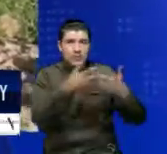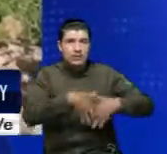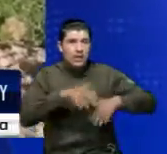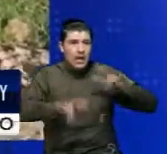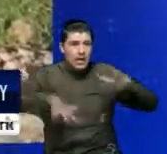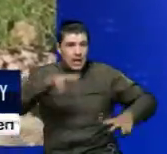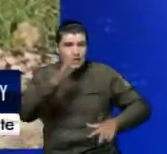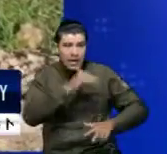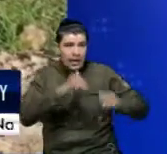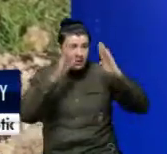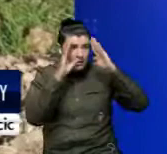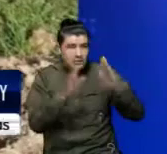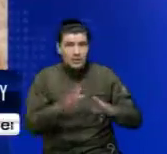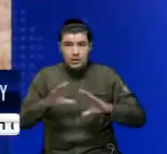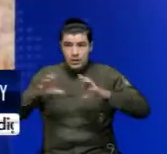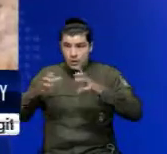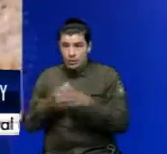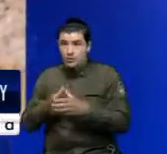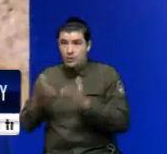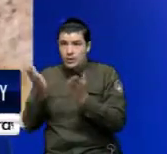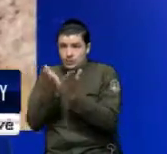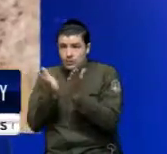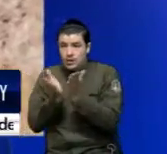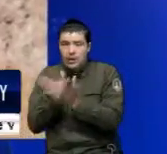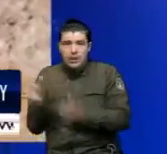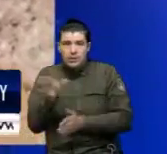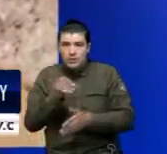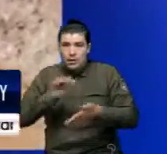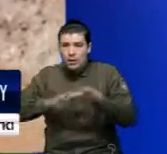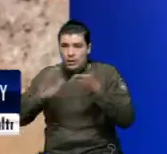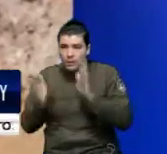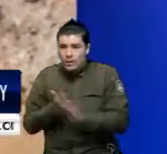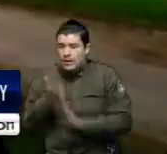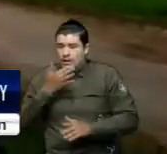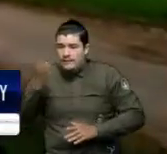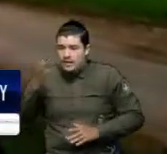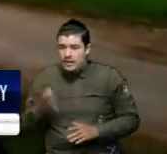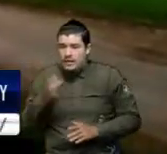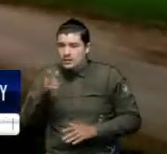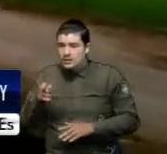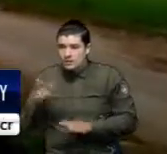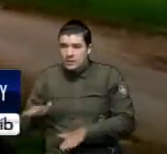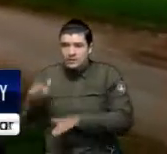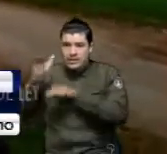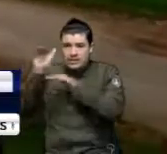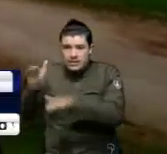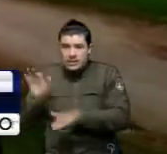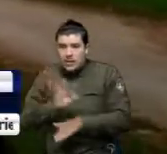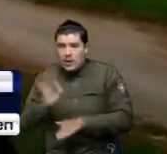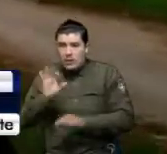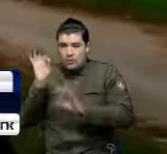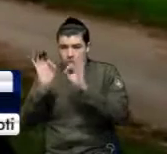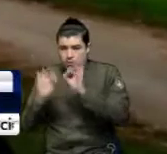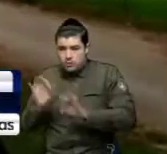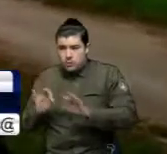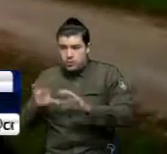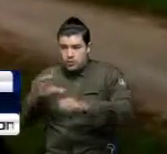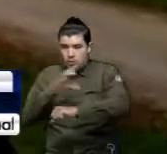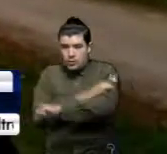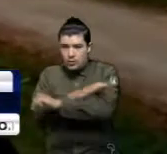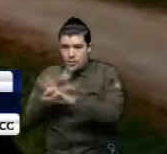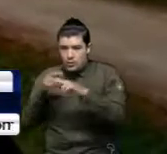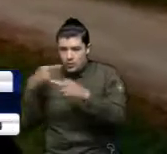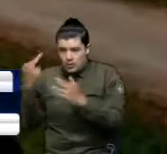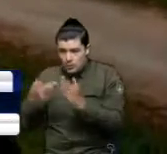contratista. Del grupo de estudios extractivos, la comunidad que representa o que se organiza en el Comité de Concertación de